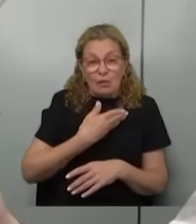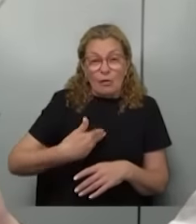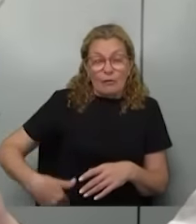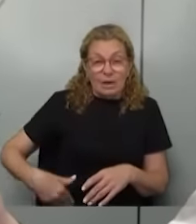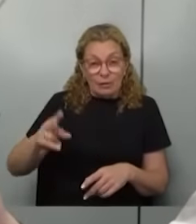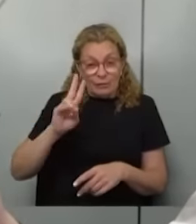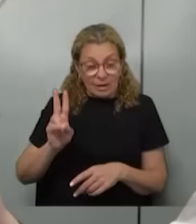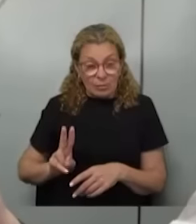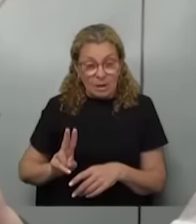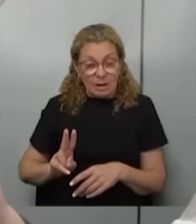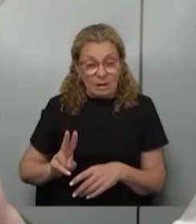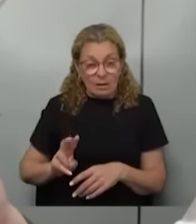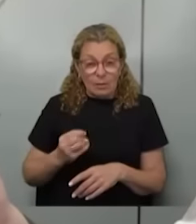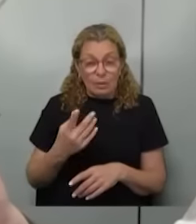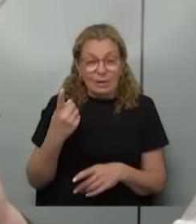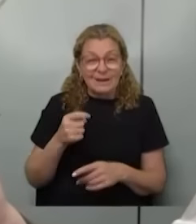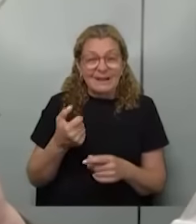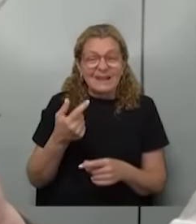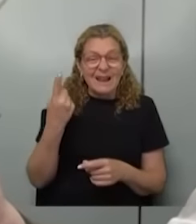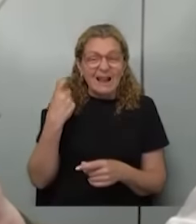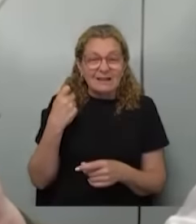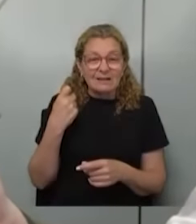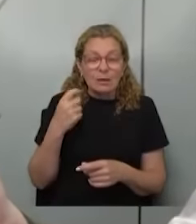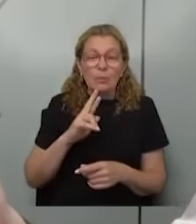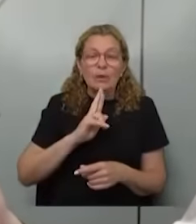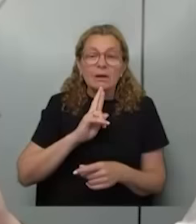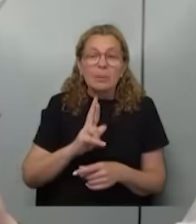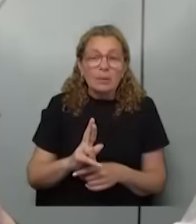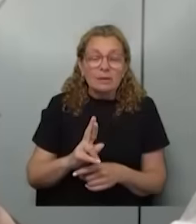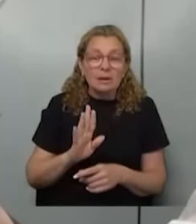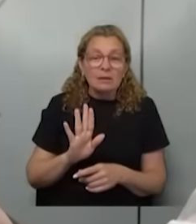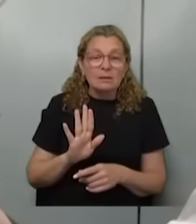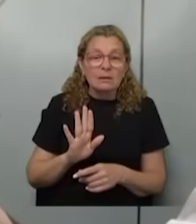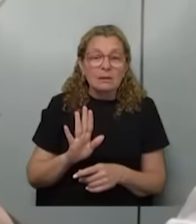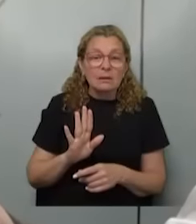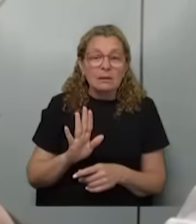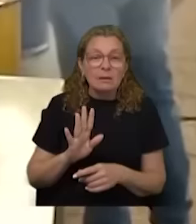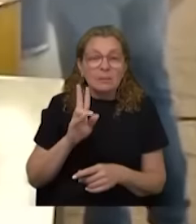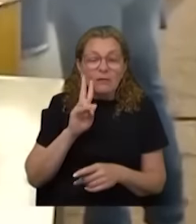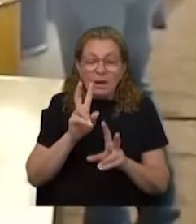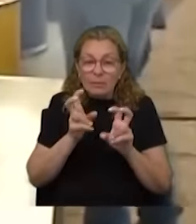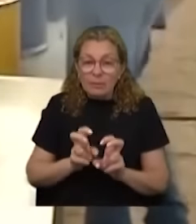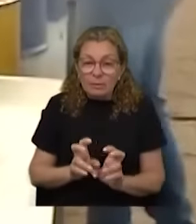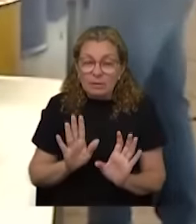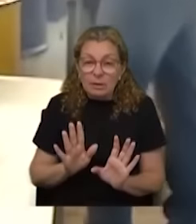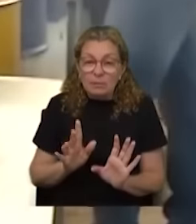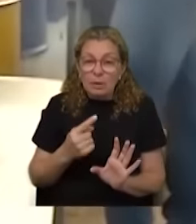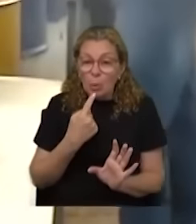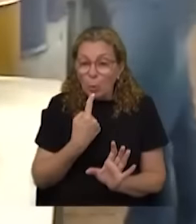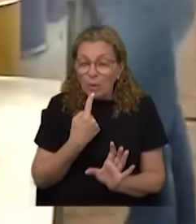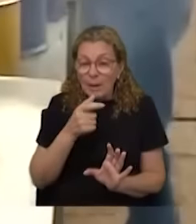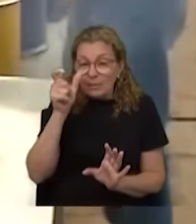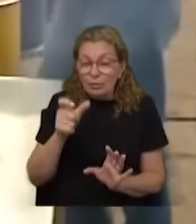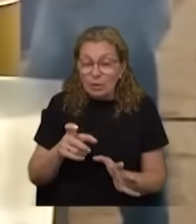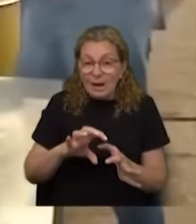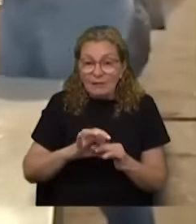Venezuela y bueno recién aer tuvimos pequeña respuesta de que van a ser averiguaciones la única hipótesis es que la persona perdió